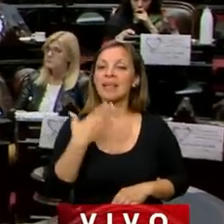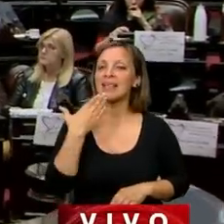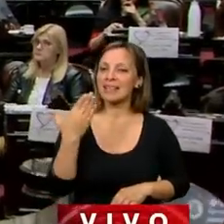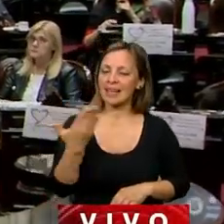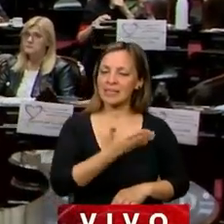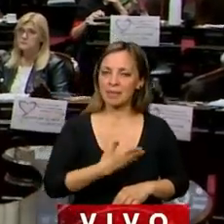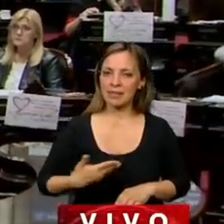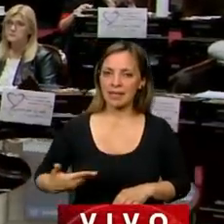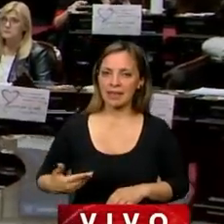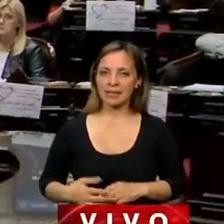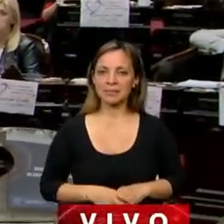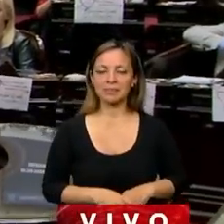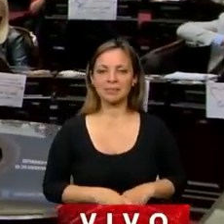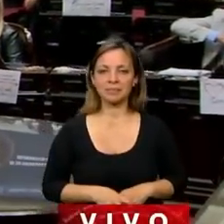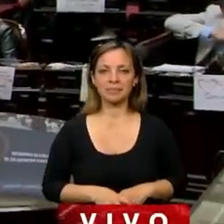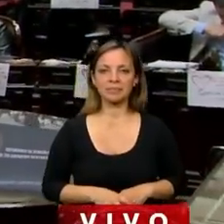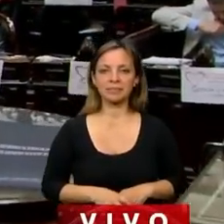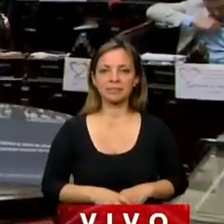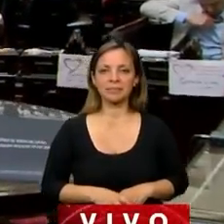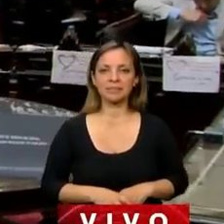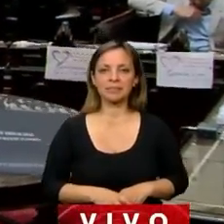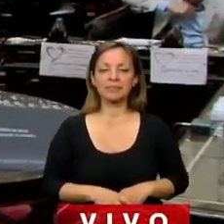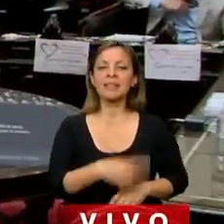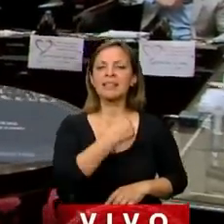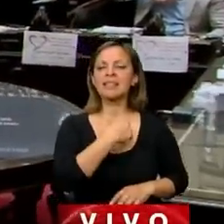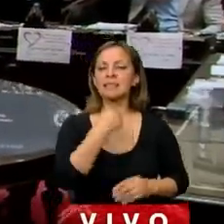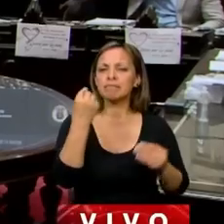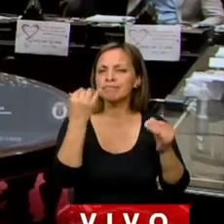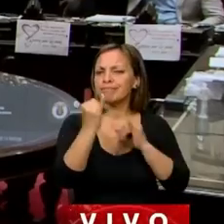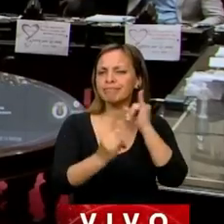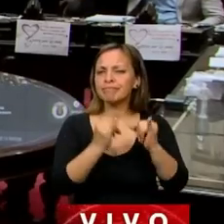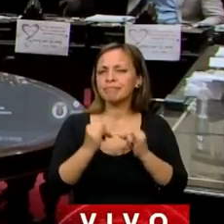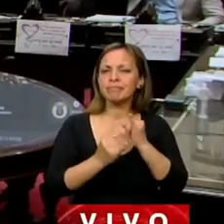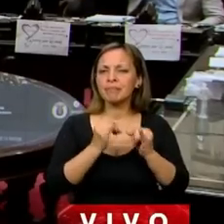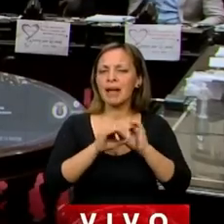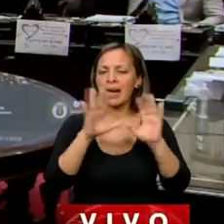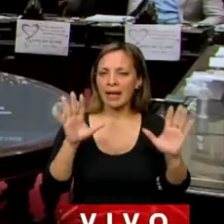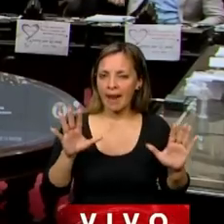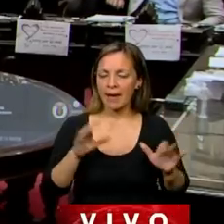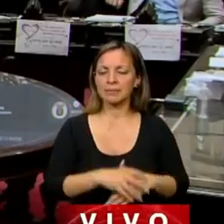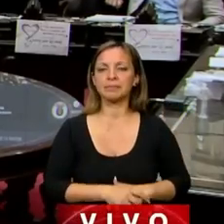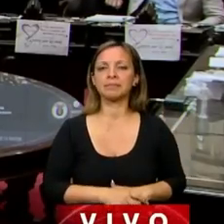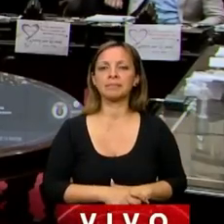Gracias, presidente. Bueno, quiero comenzar aclarando que